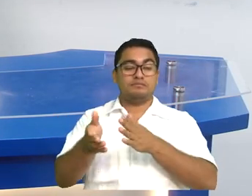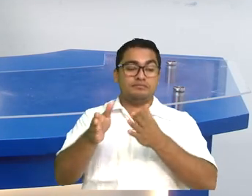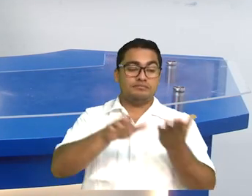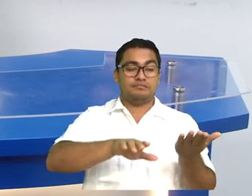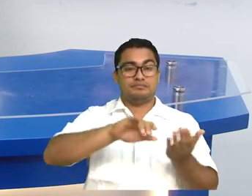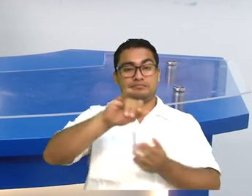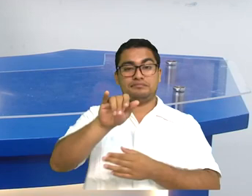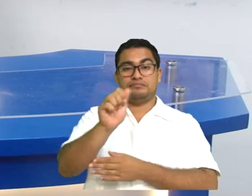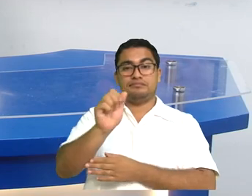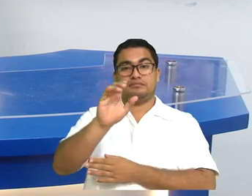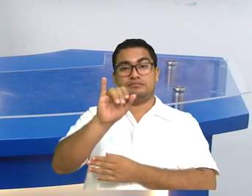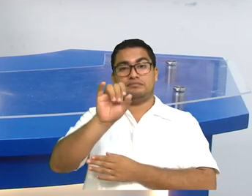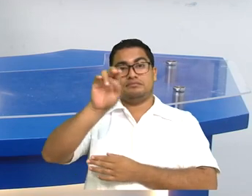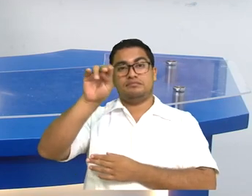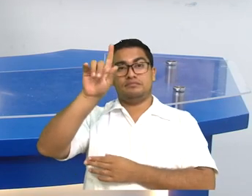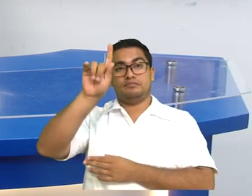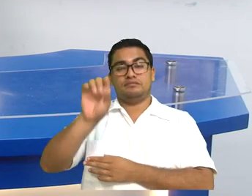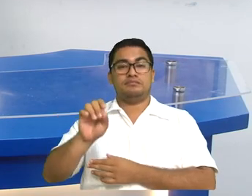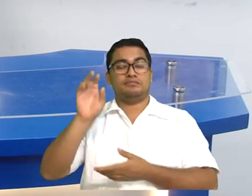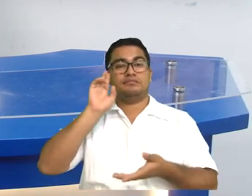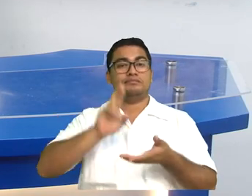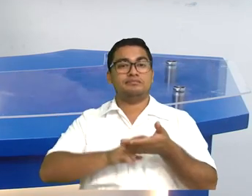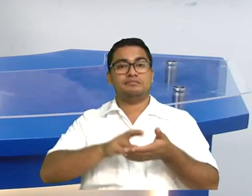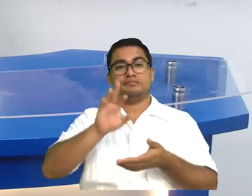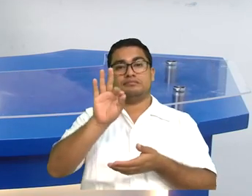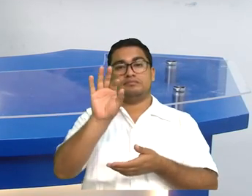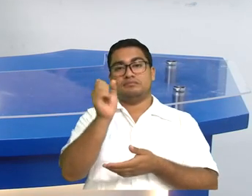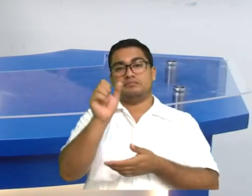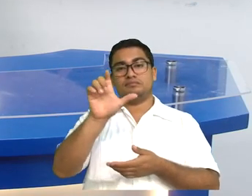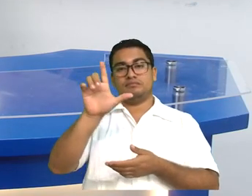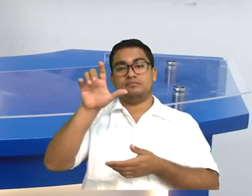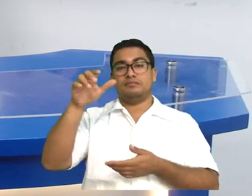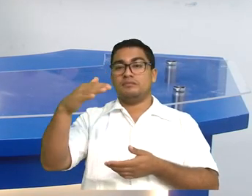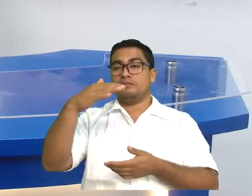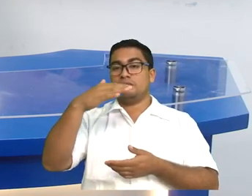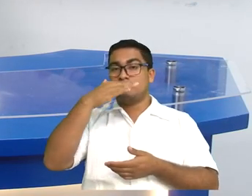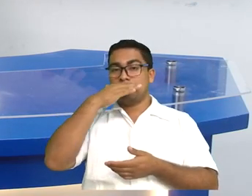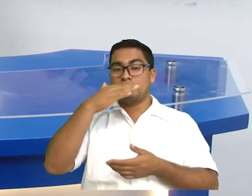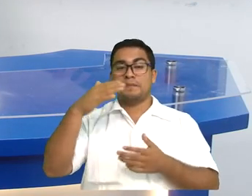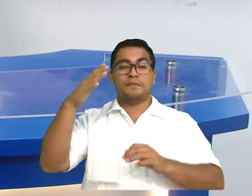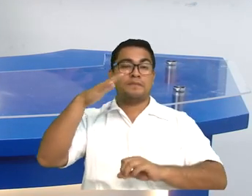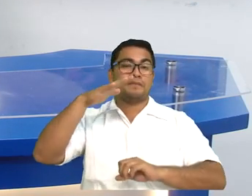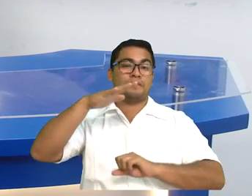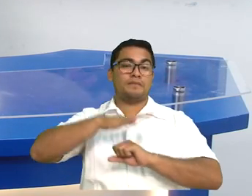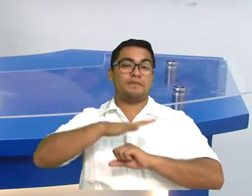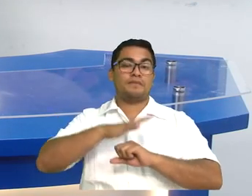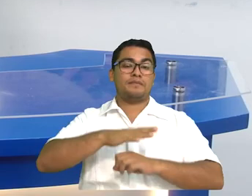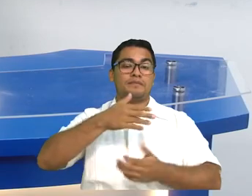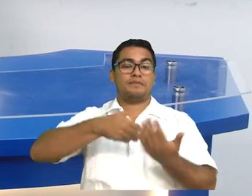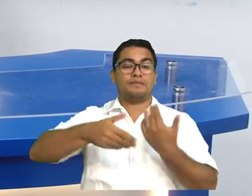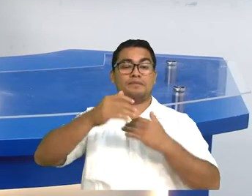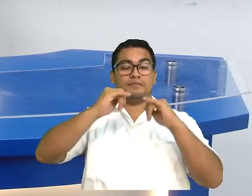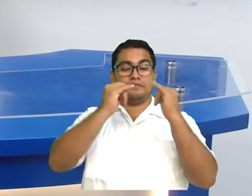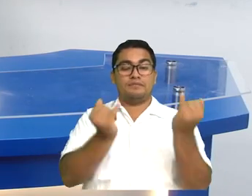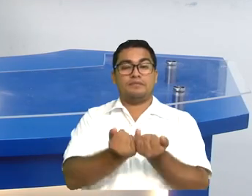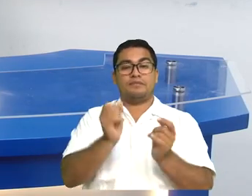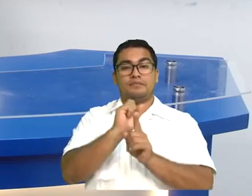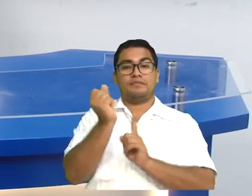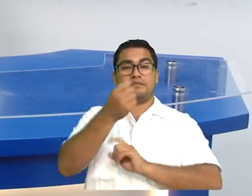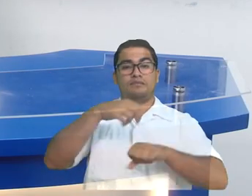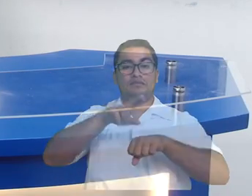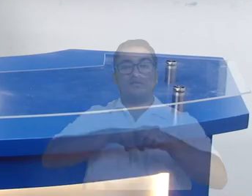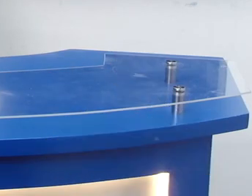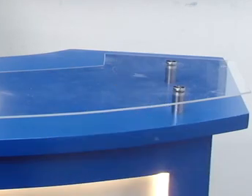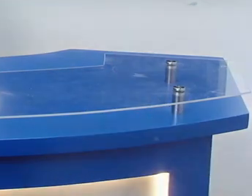Jacinto Suárez, militante histórico del FSLN y presidente de la Comisión de Asuntos Exteriores de la Asamblea